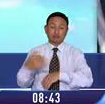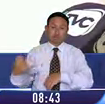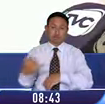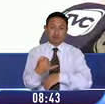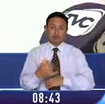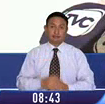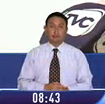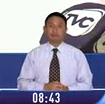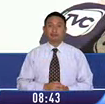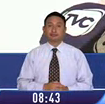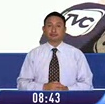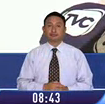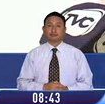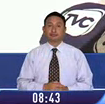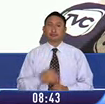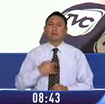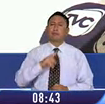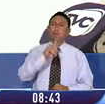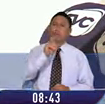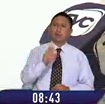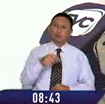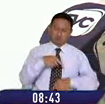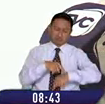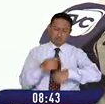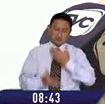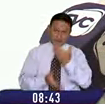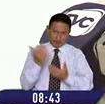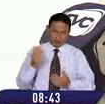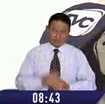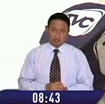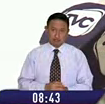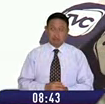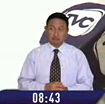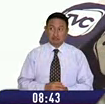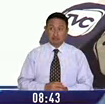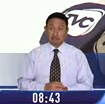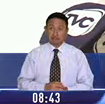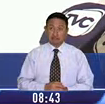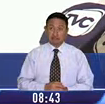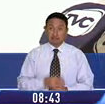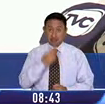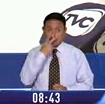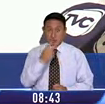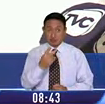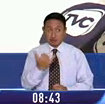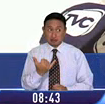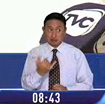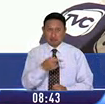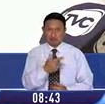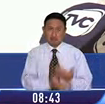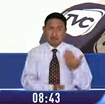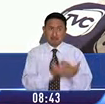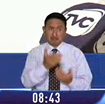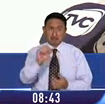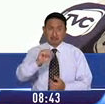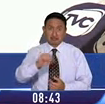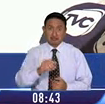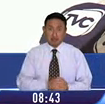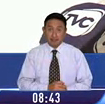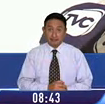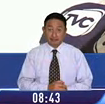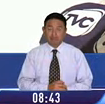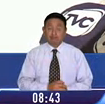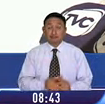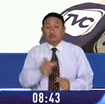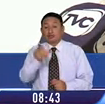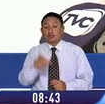sexual. ¿Es muy fácil retirárselo, doctor? Hemos visto que en la práctica es muy fácil. Es decir,